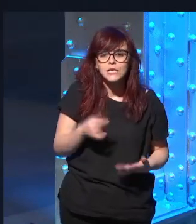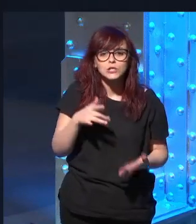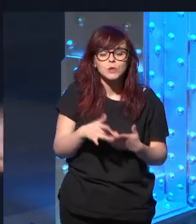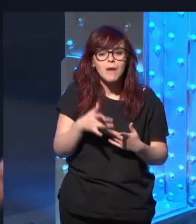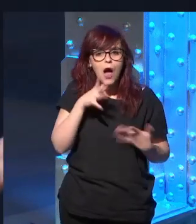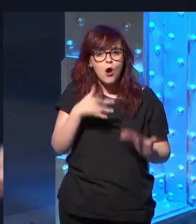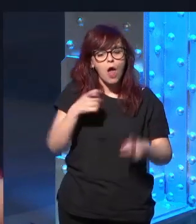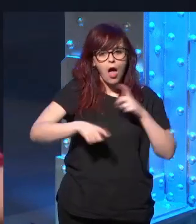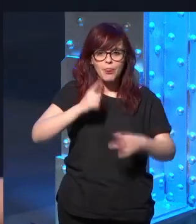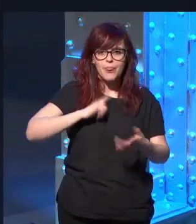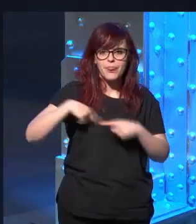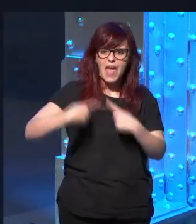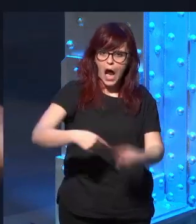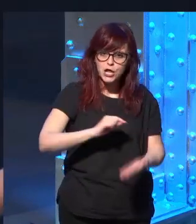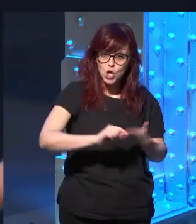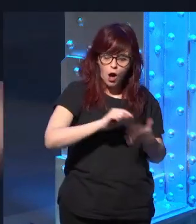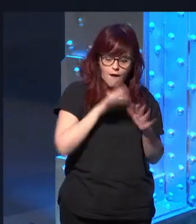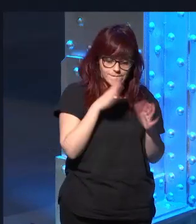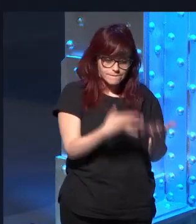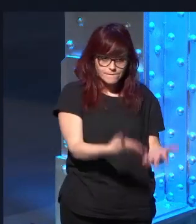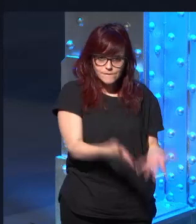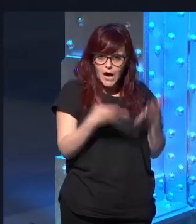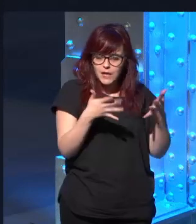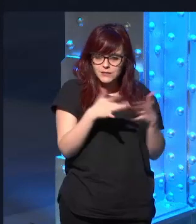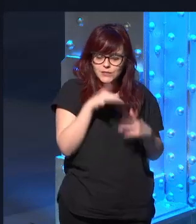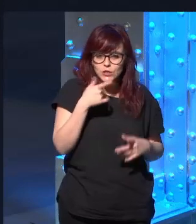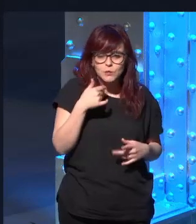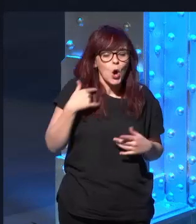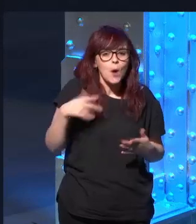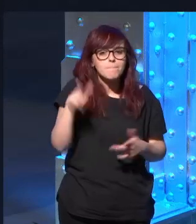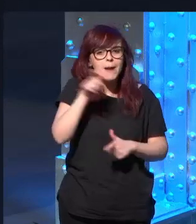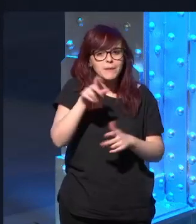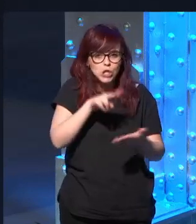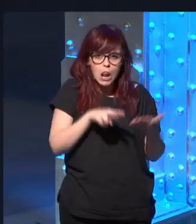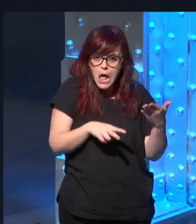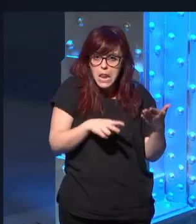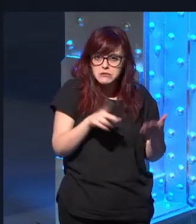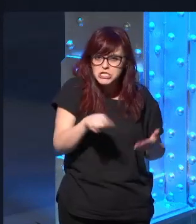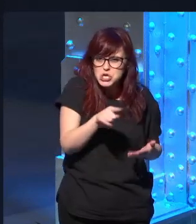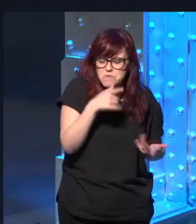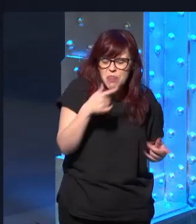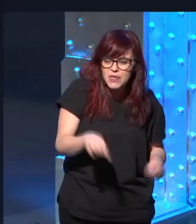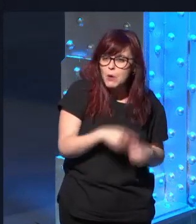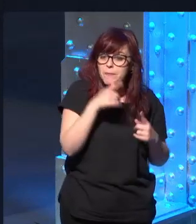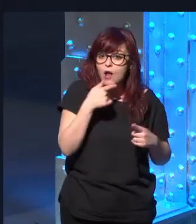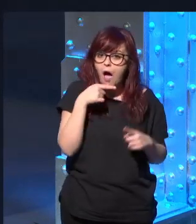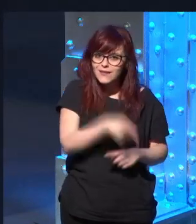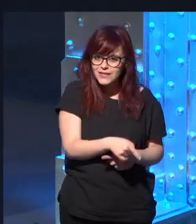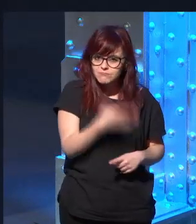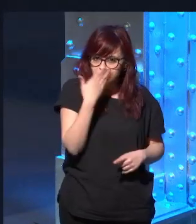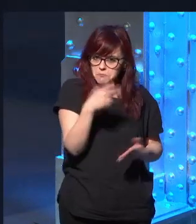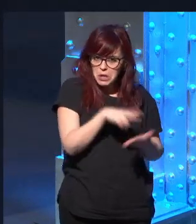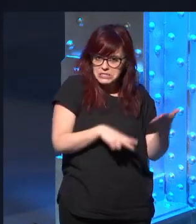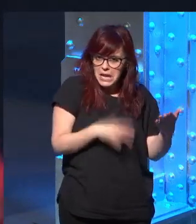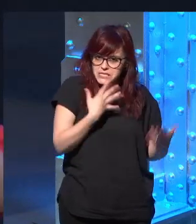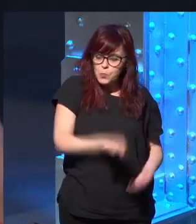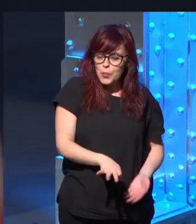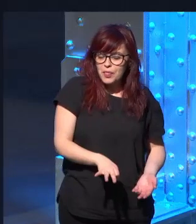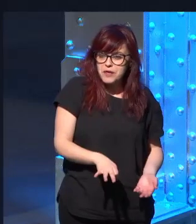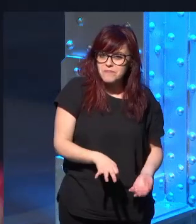que he vuelto ahora al diario y digo, ¿y esto? Y me está encantando. O sea, no es para que lo lea nadie, pero también digo, pero todo lo que digo aquí es legible. Es